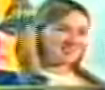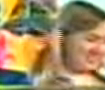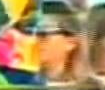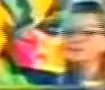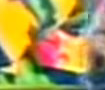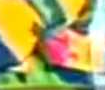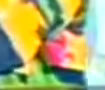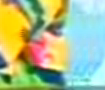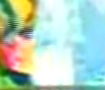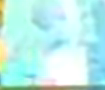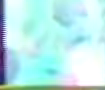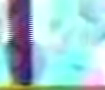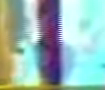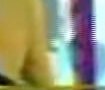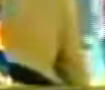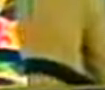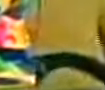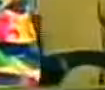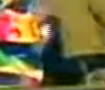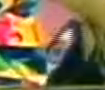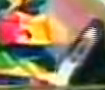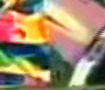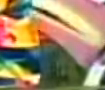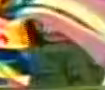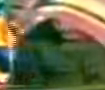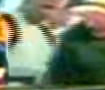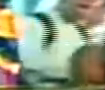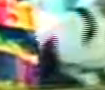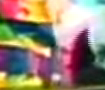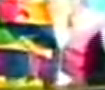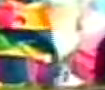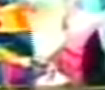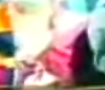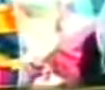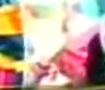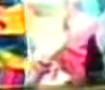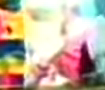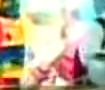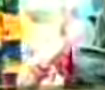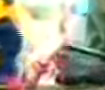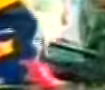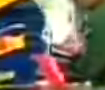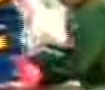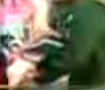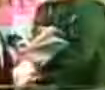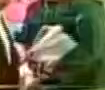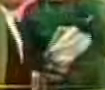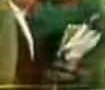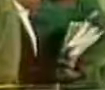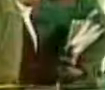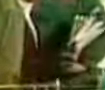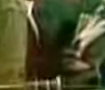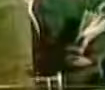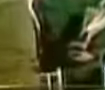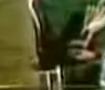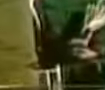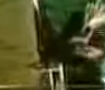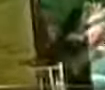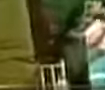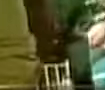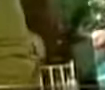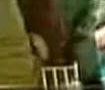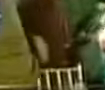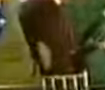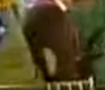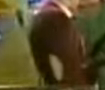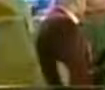de inclusión del pueblo en temas como la modernización, la economía y la paz, entre otros, apostando a los